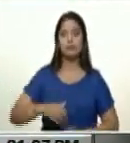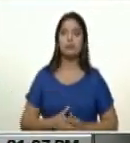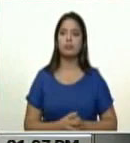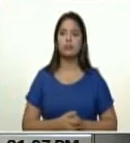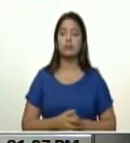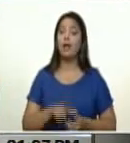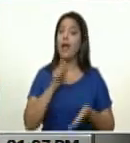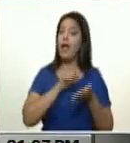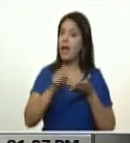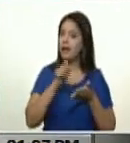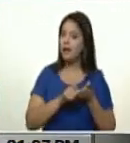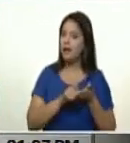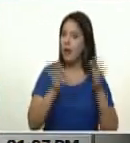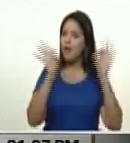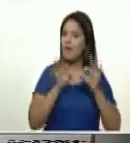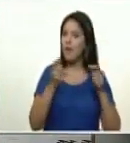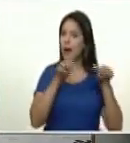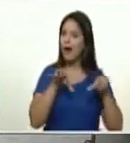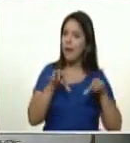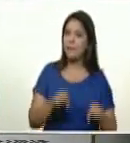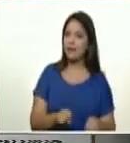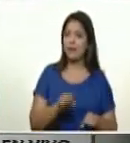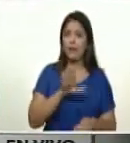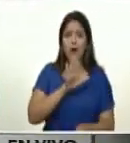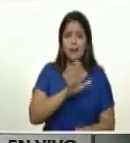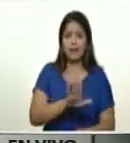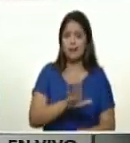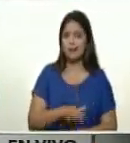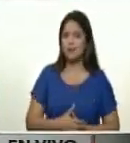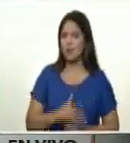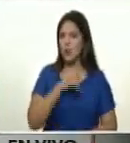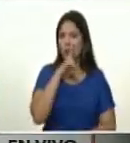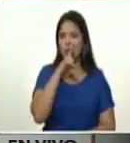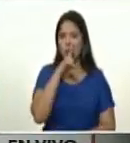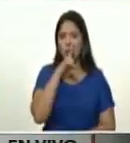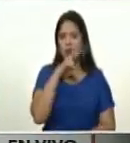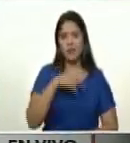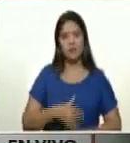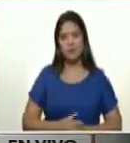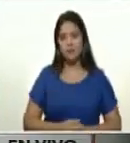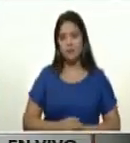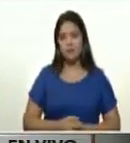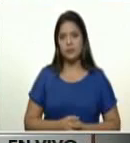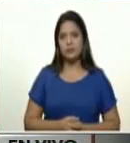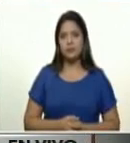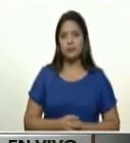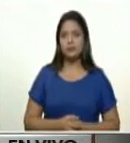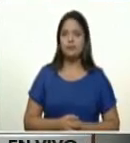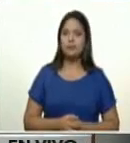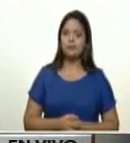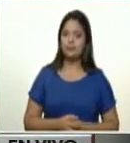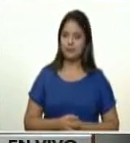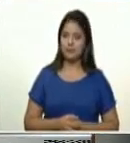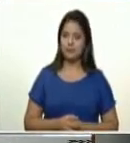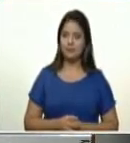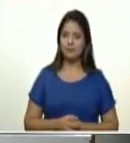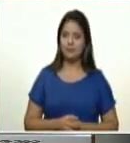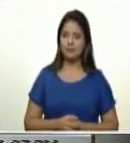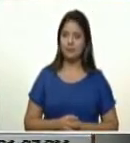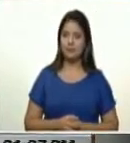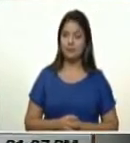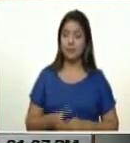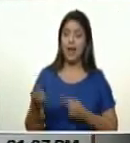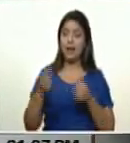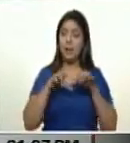ahí, pues, ese es el capitalismo vulgar, bárbaro, inhumano. Valga la redundancia, decir